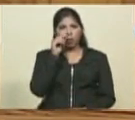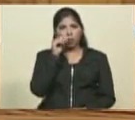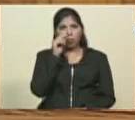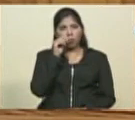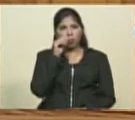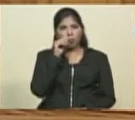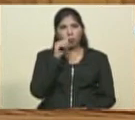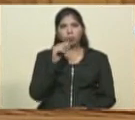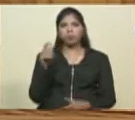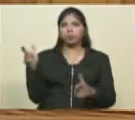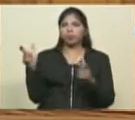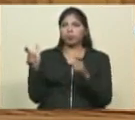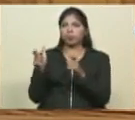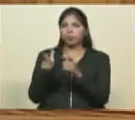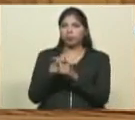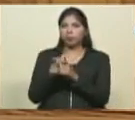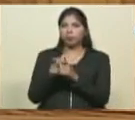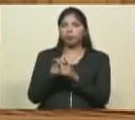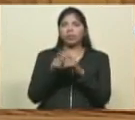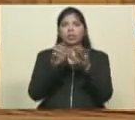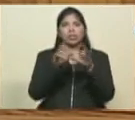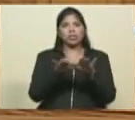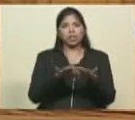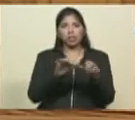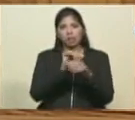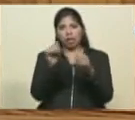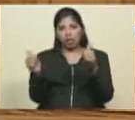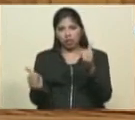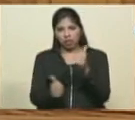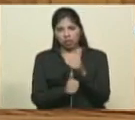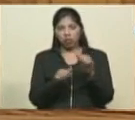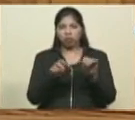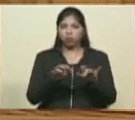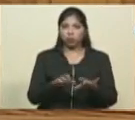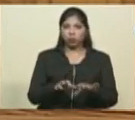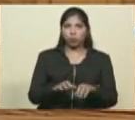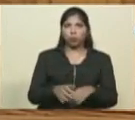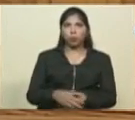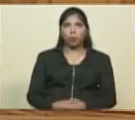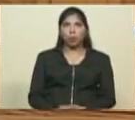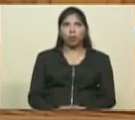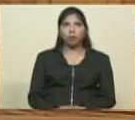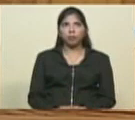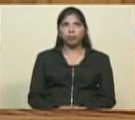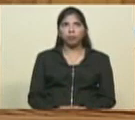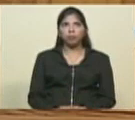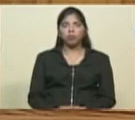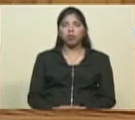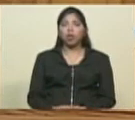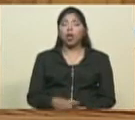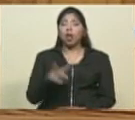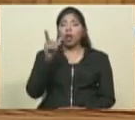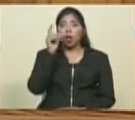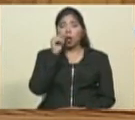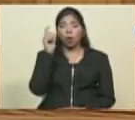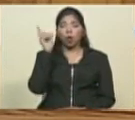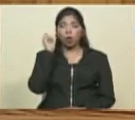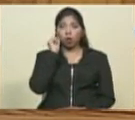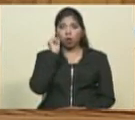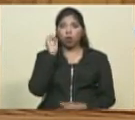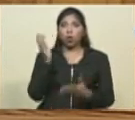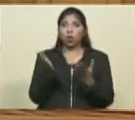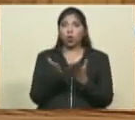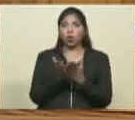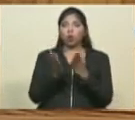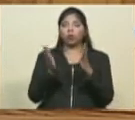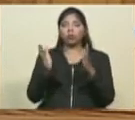de la subsecretaria Carolis Elena Pérez González, así como de los y las constituyentes que